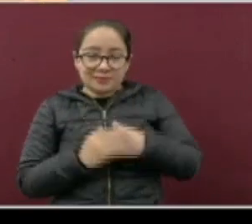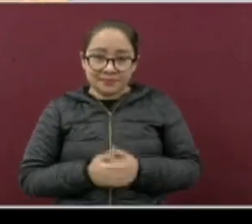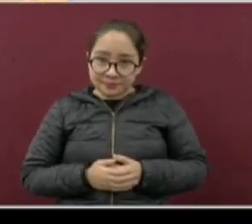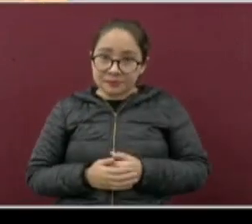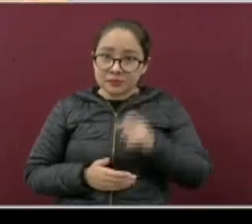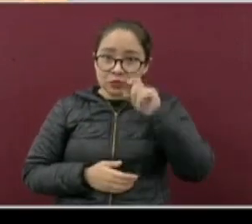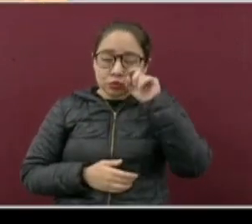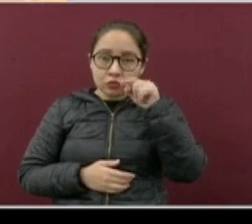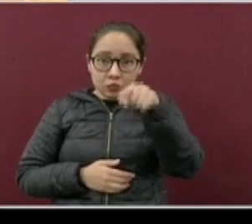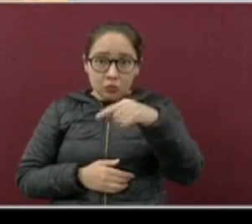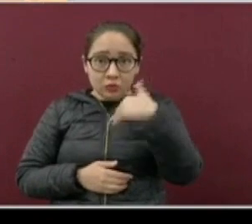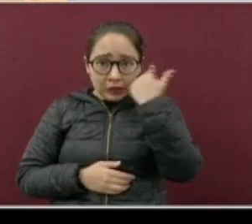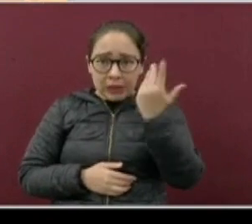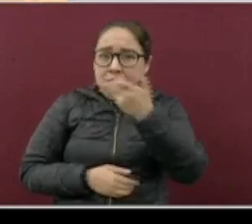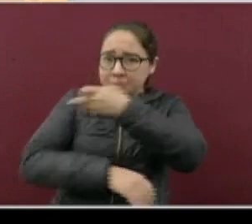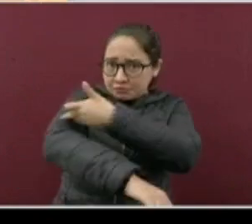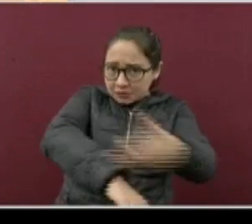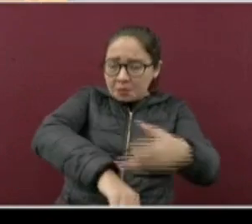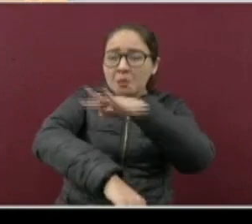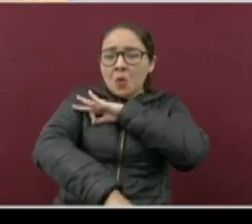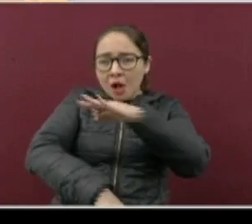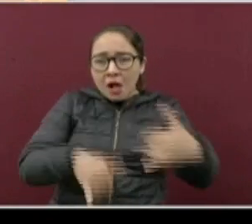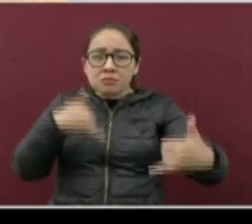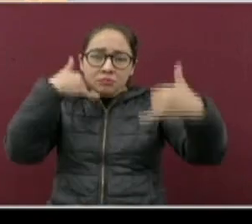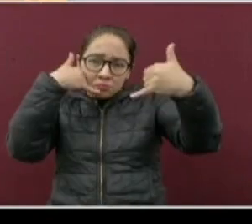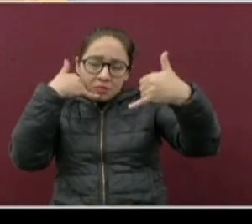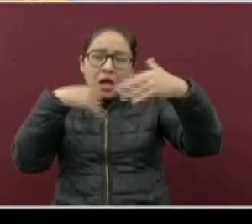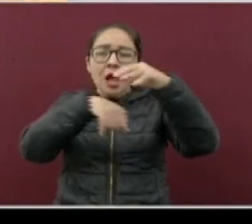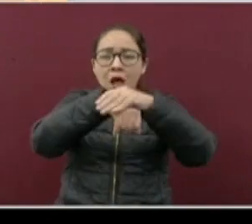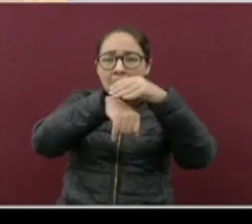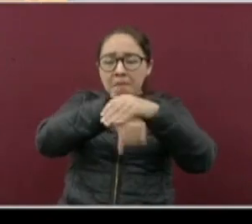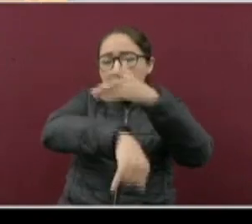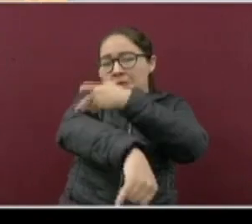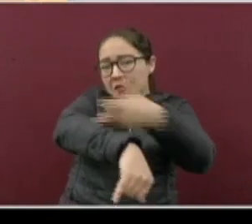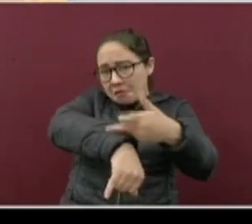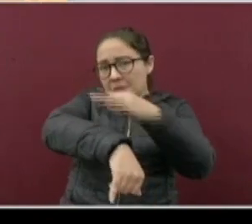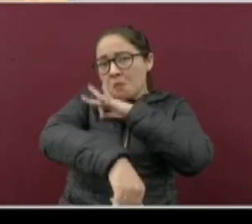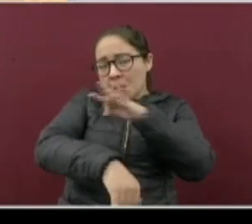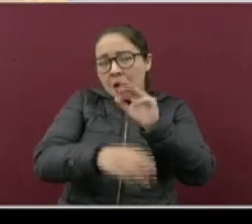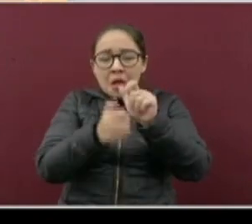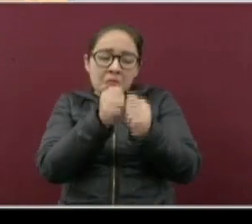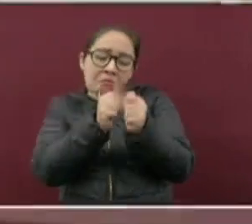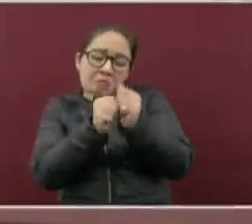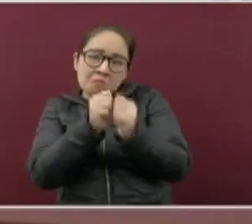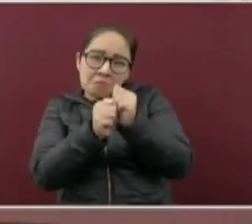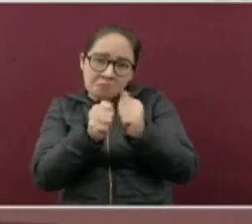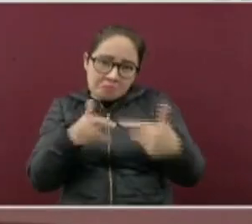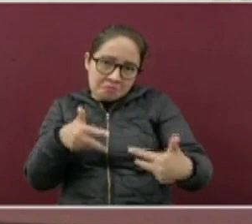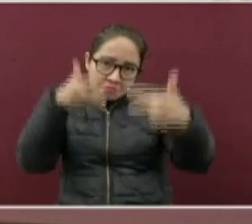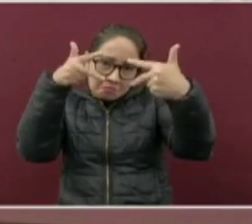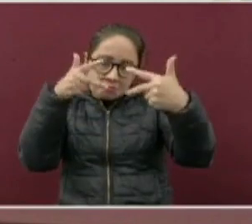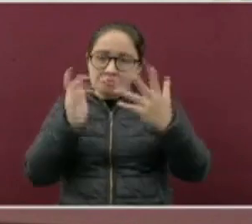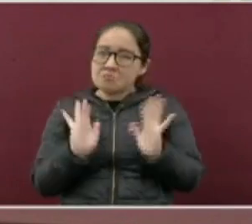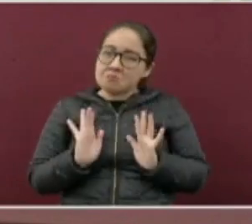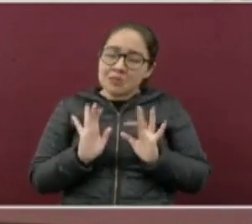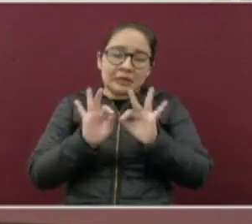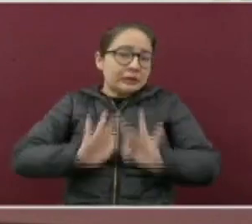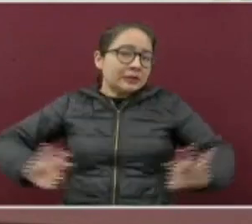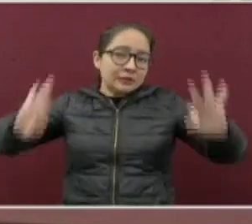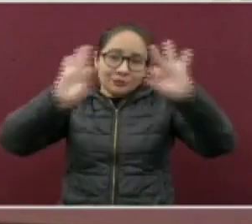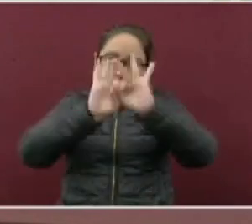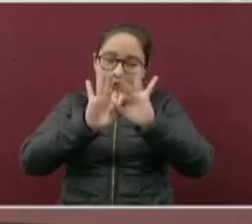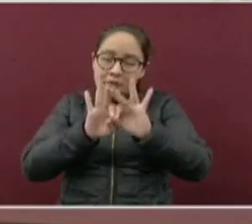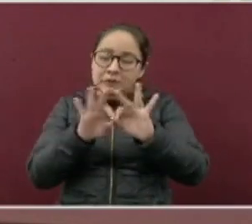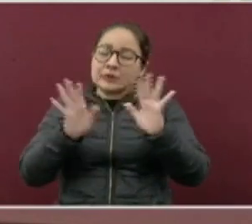con sus seres queridos, hable con amigos y familiares por teléfono o chats de video. Es muy importante para su